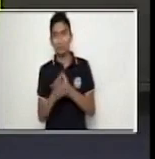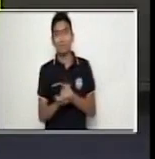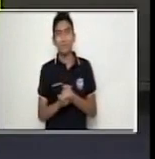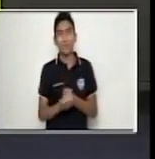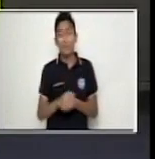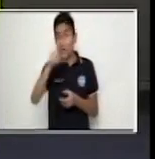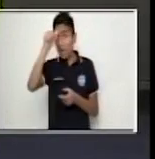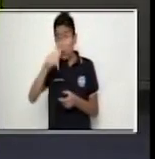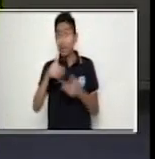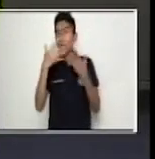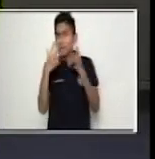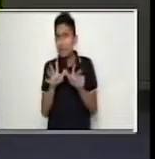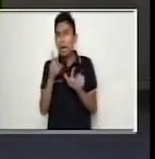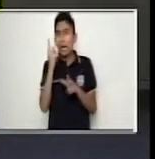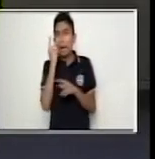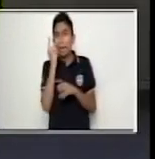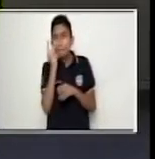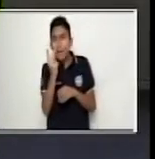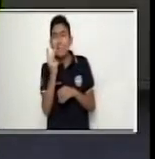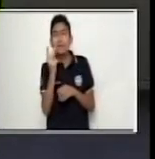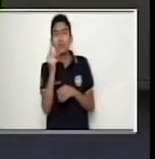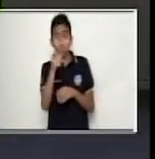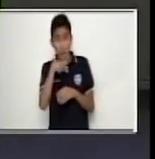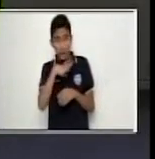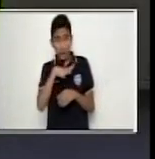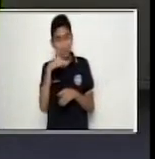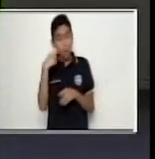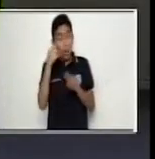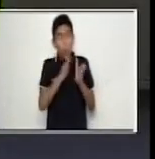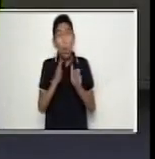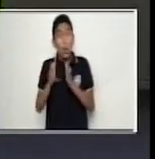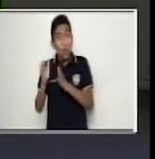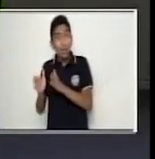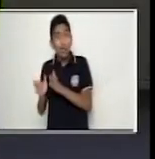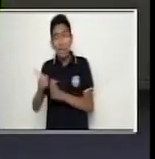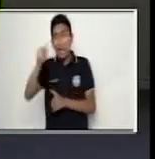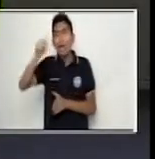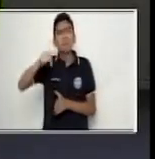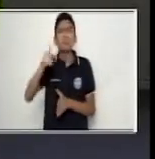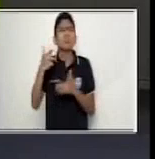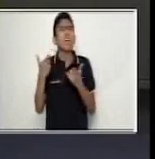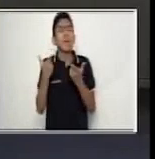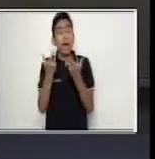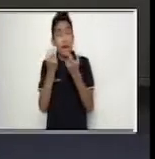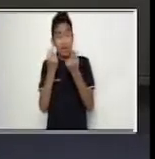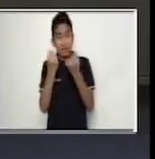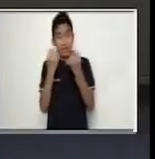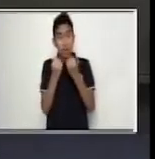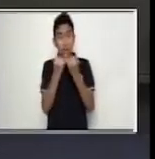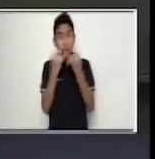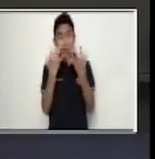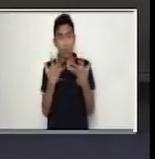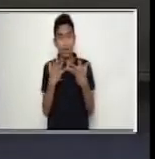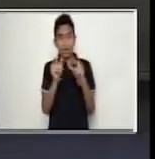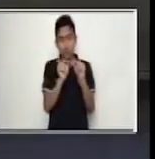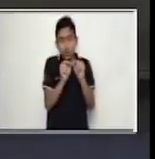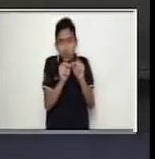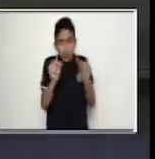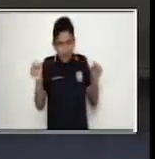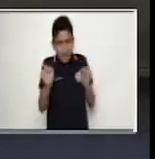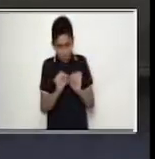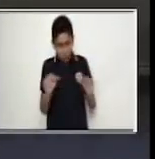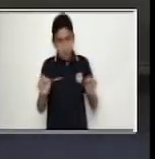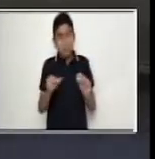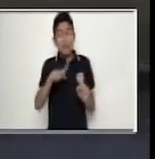Como ya verás que tienes tú que ordenar, vamos a ordenar los números que están subrayados.